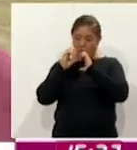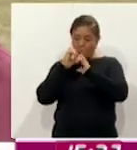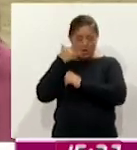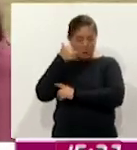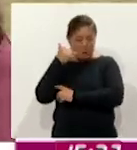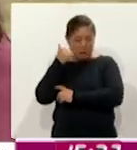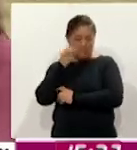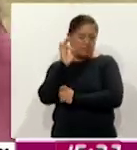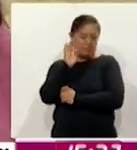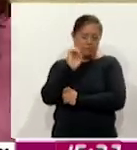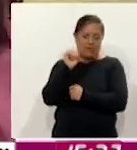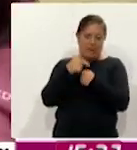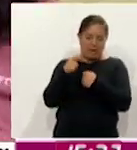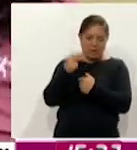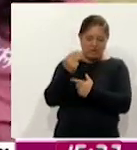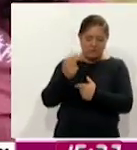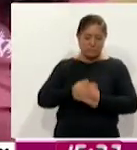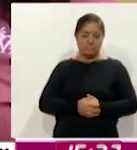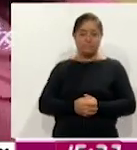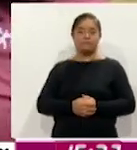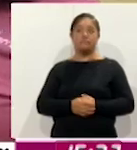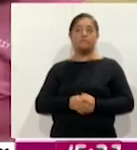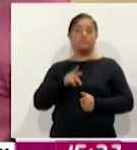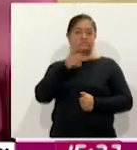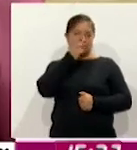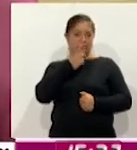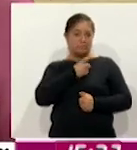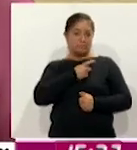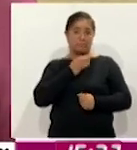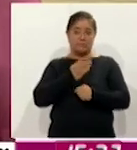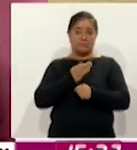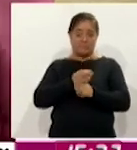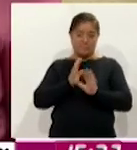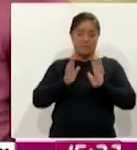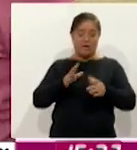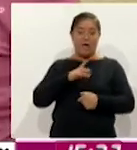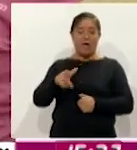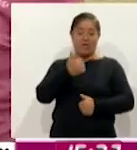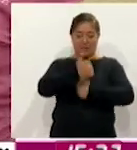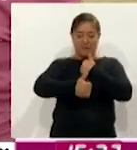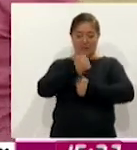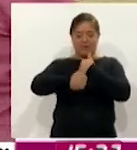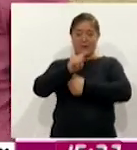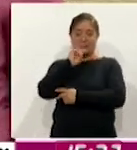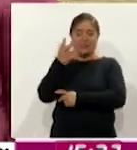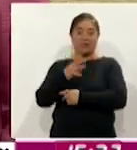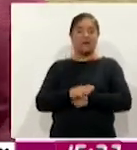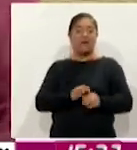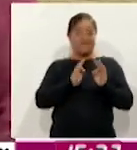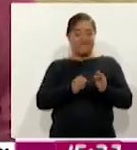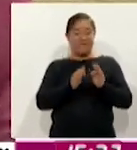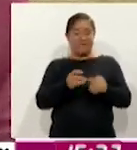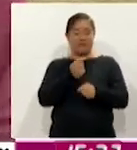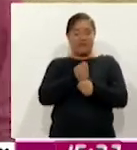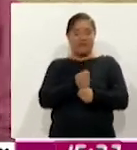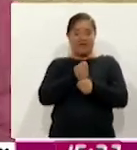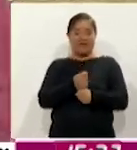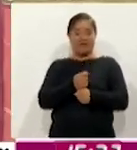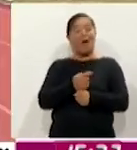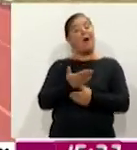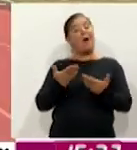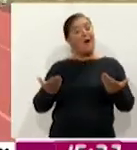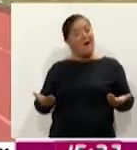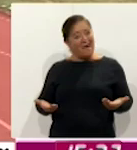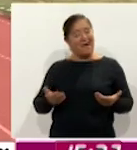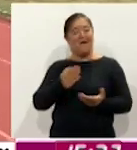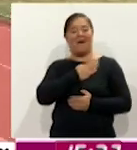sea necesario. Nos comentaba que ya este año se abre la carrera técnica de fisioterapia, también una buena noticia. Sí,